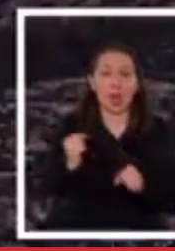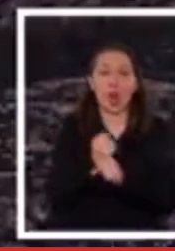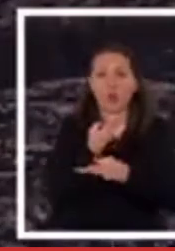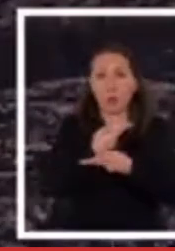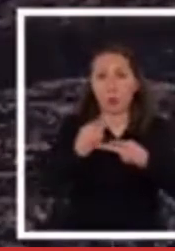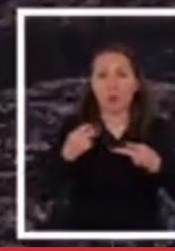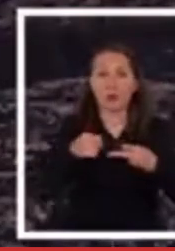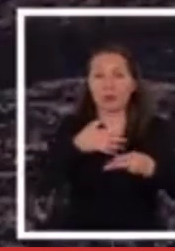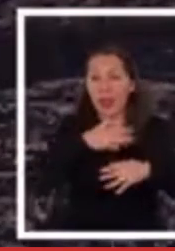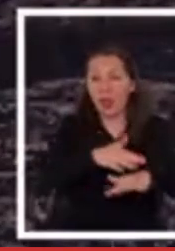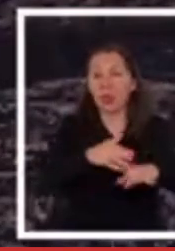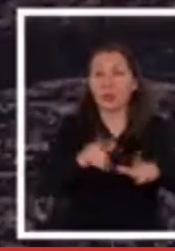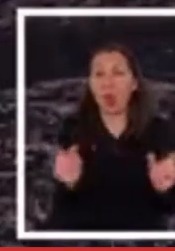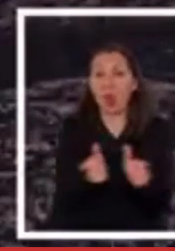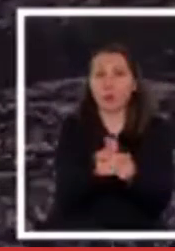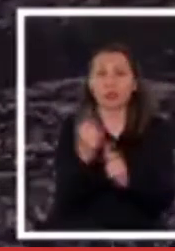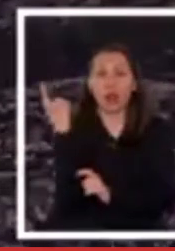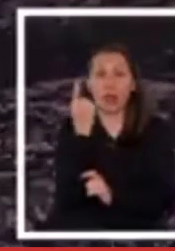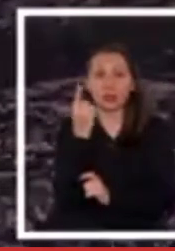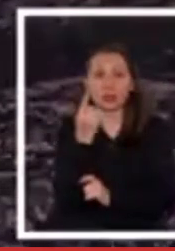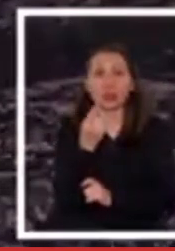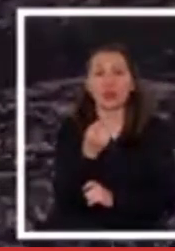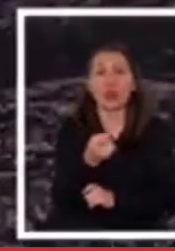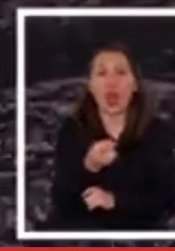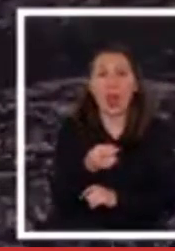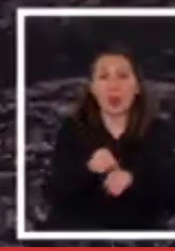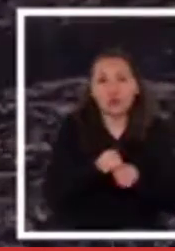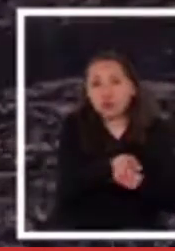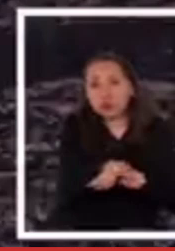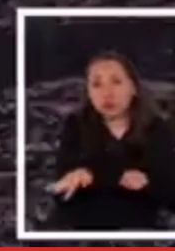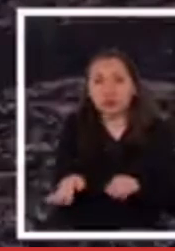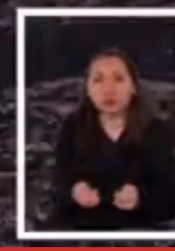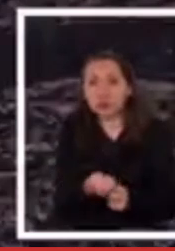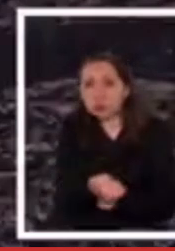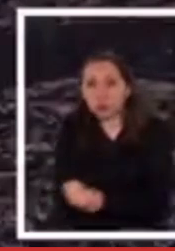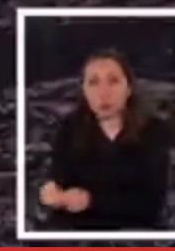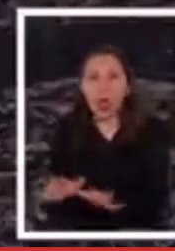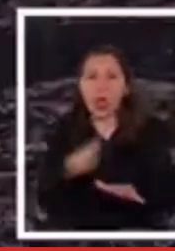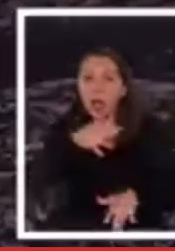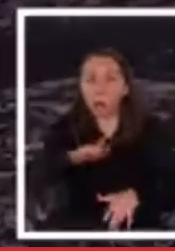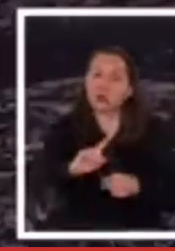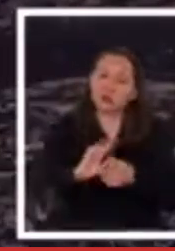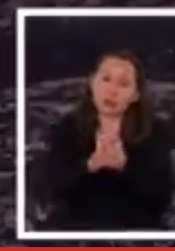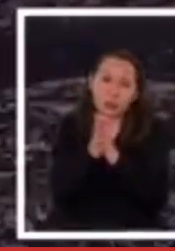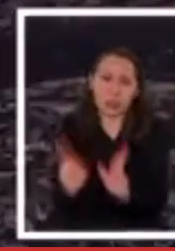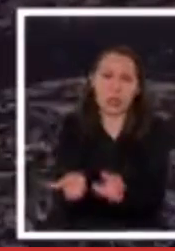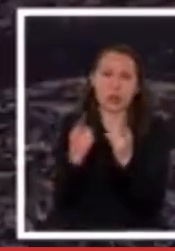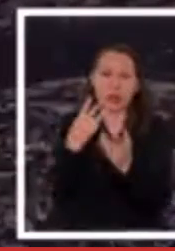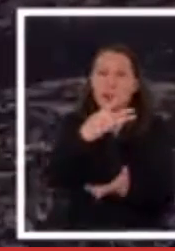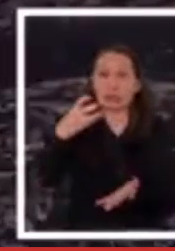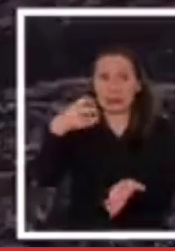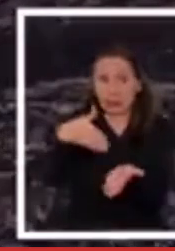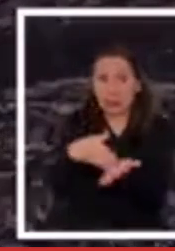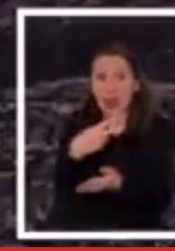nuestra Comisión Nacional de riego y vamos a hacer todo todo para recuperar estas trescientas